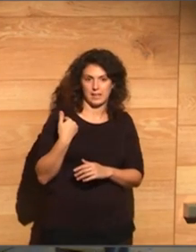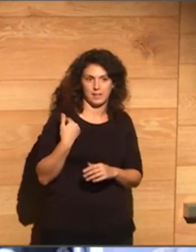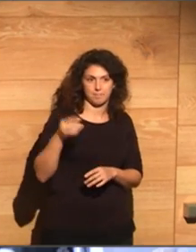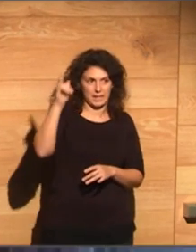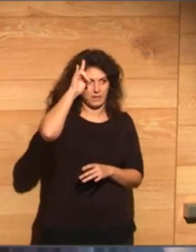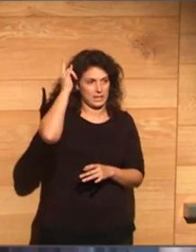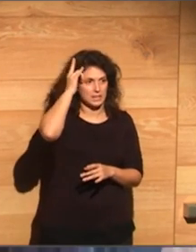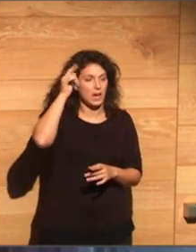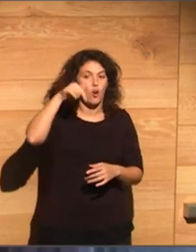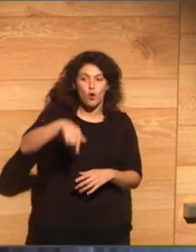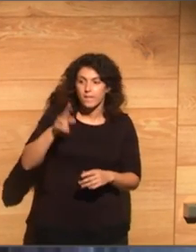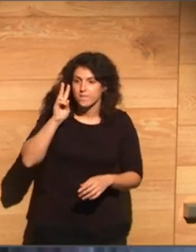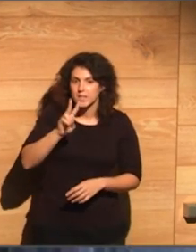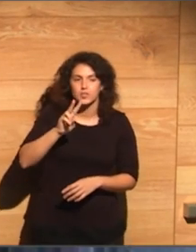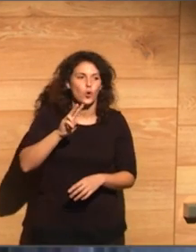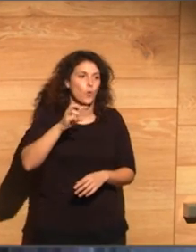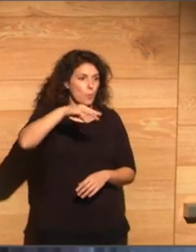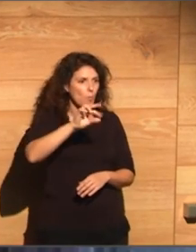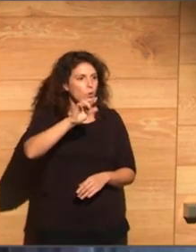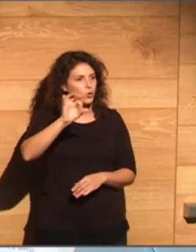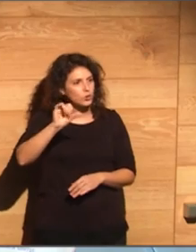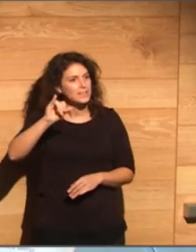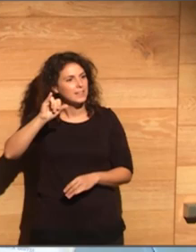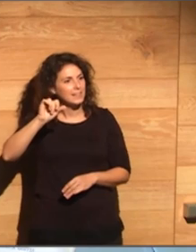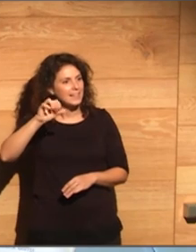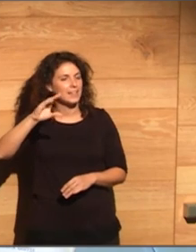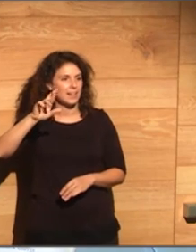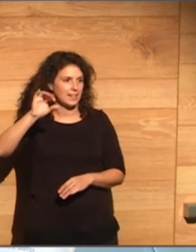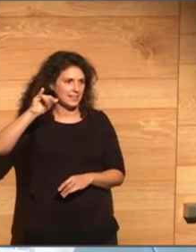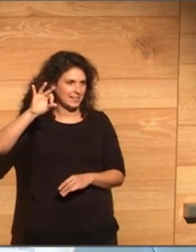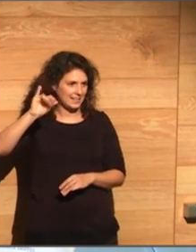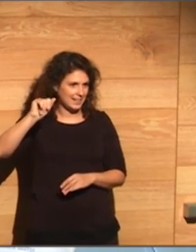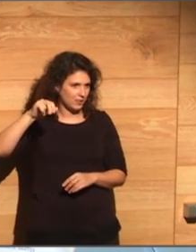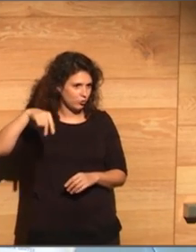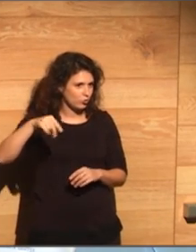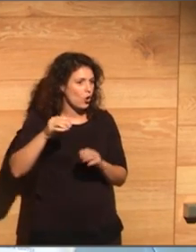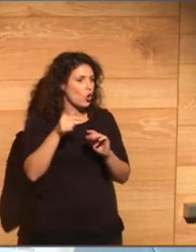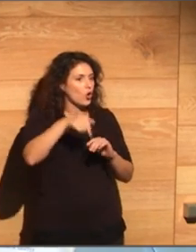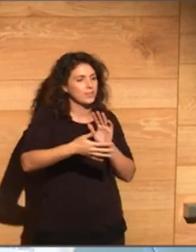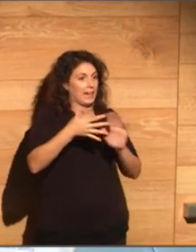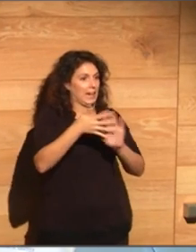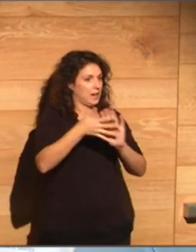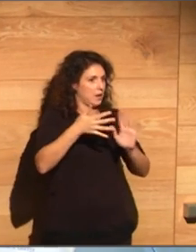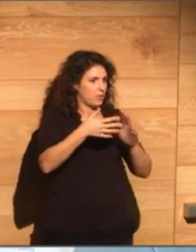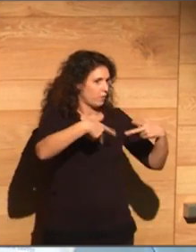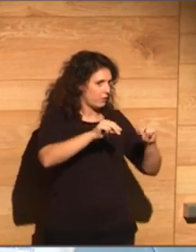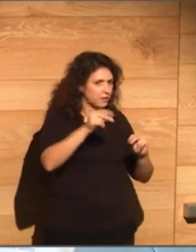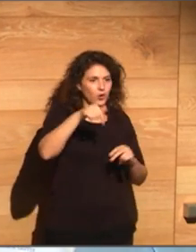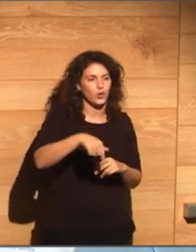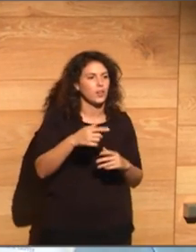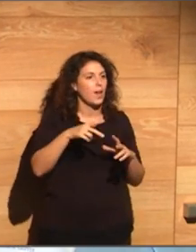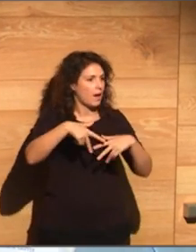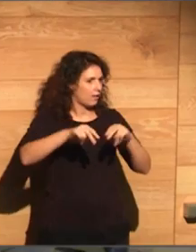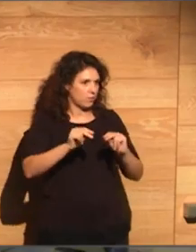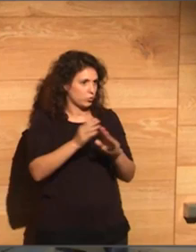Vaquilla. La Vaquilla. Y hoy ha visto Moros y Cristianos. Qué envidia me da. Esto se acaba muy rápido si lo hacemos con Javi. Ninguna. ¿Veis? Pues ya está. Claro,